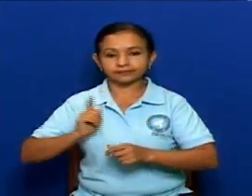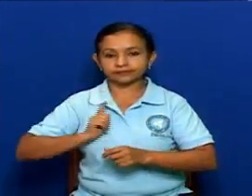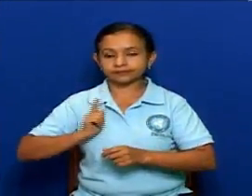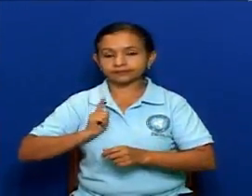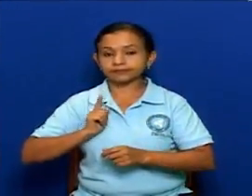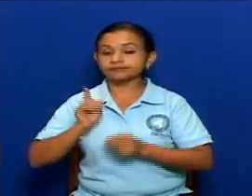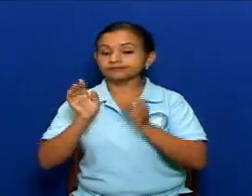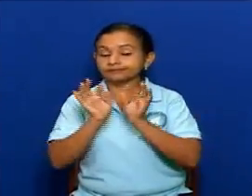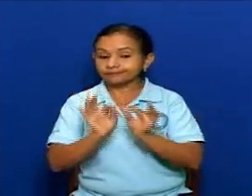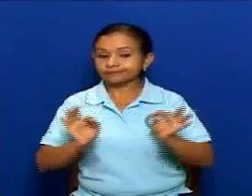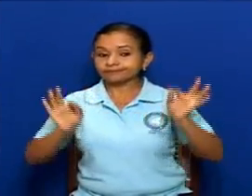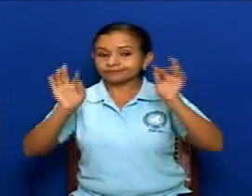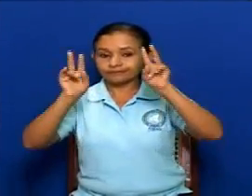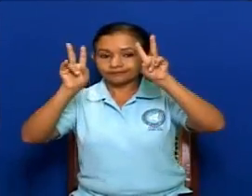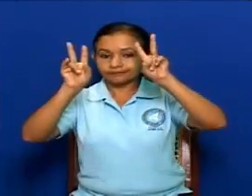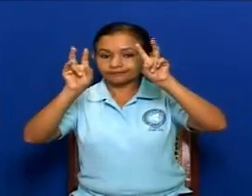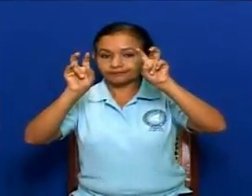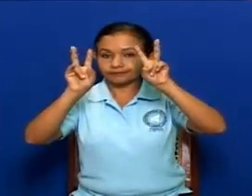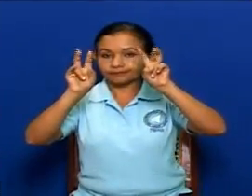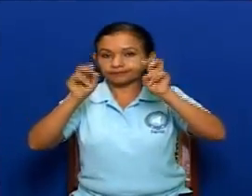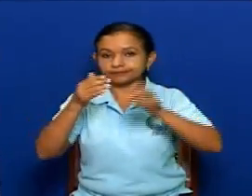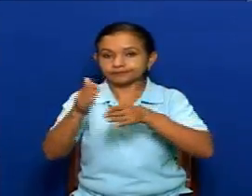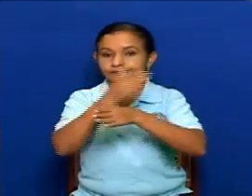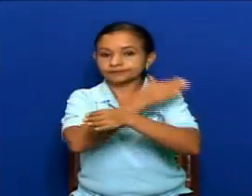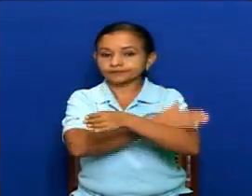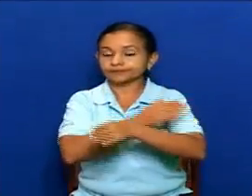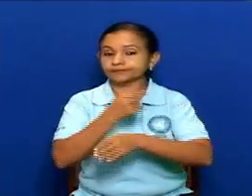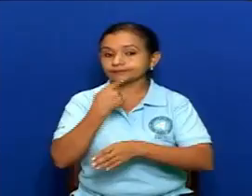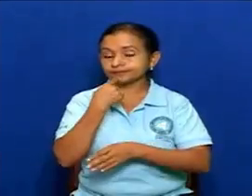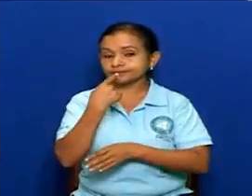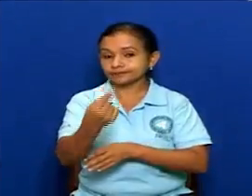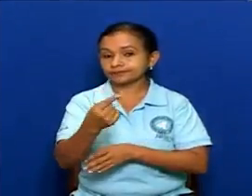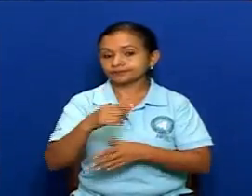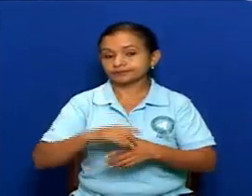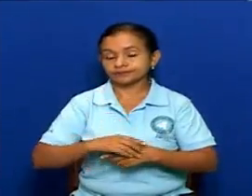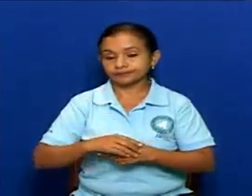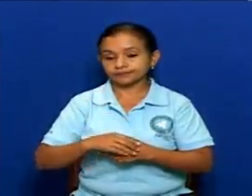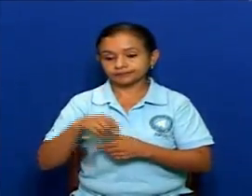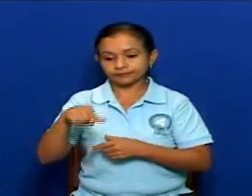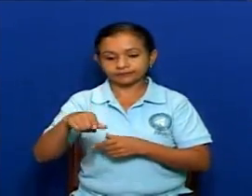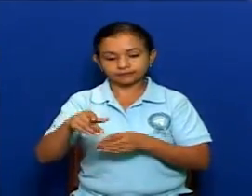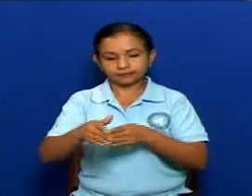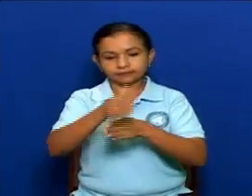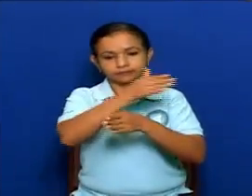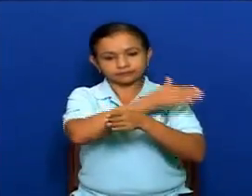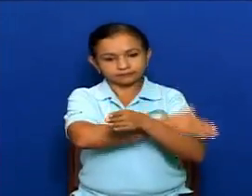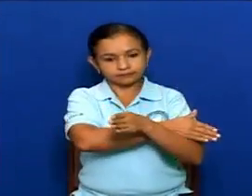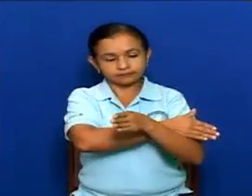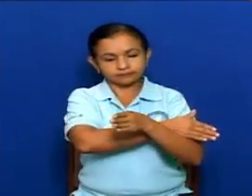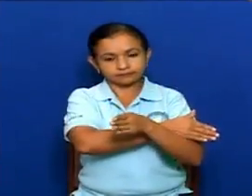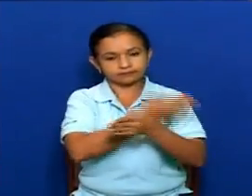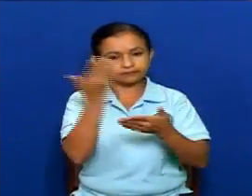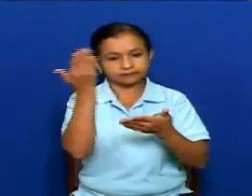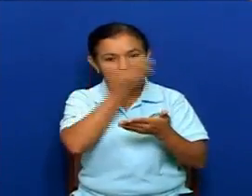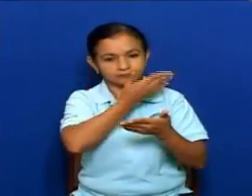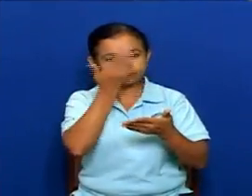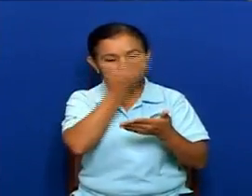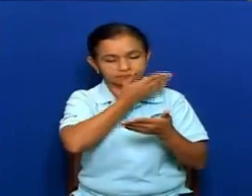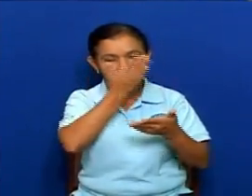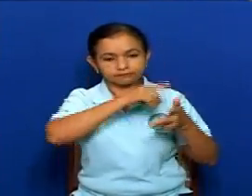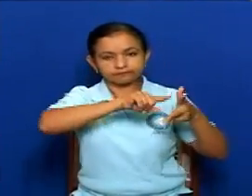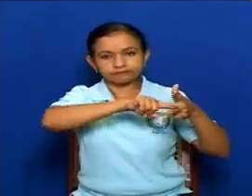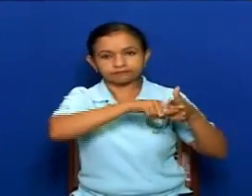muy trascendental. Como yo te decía, aquí se vienen bachillerando compañeros desde que